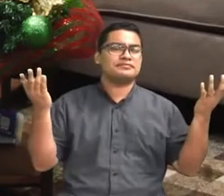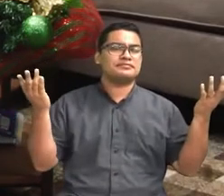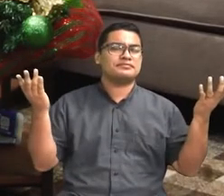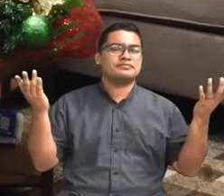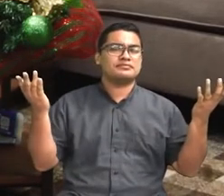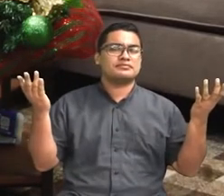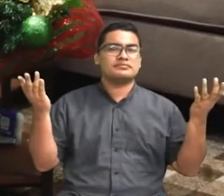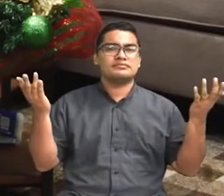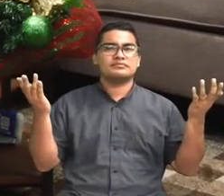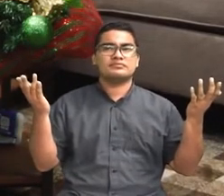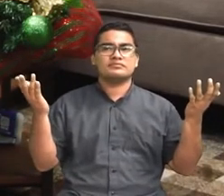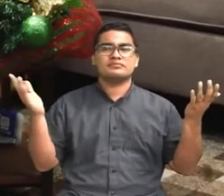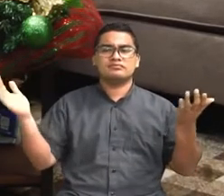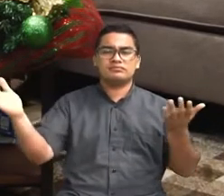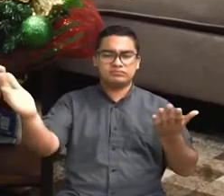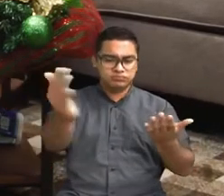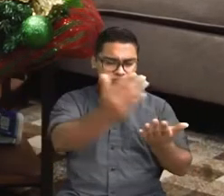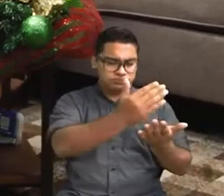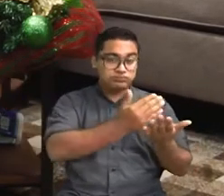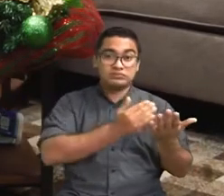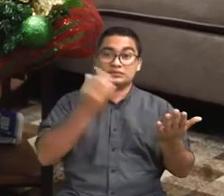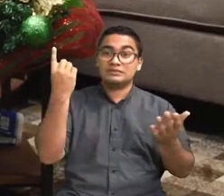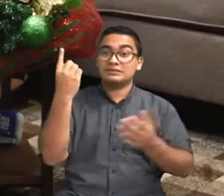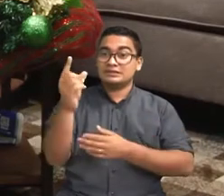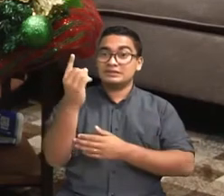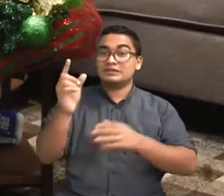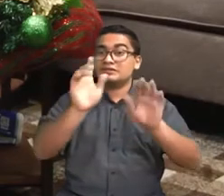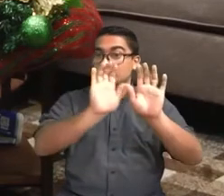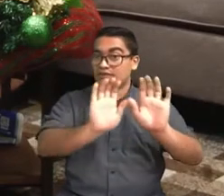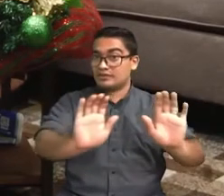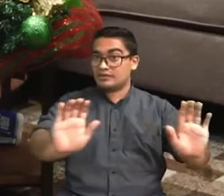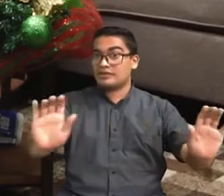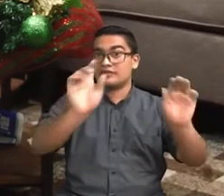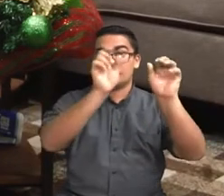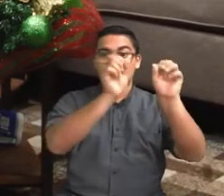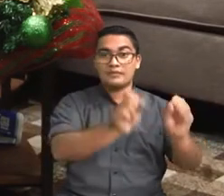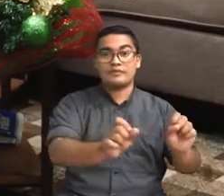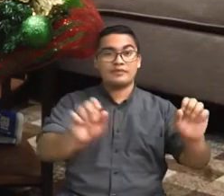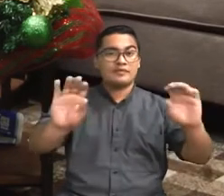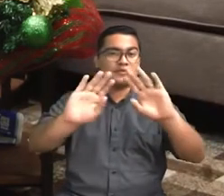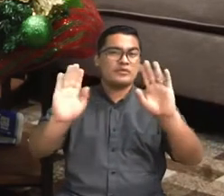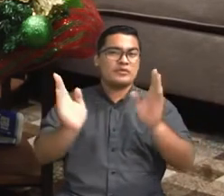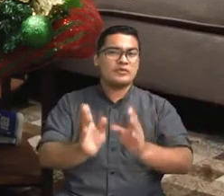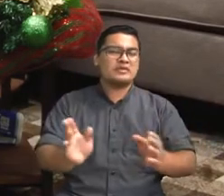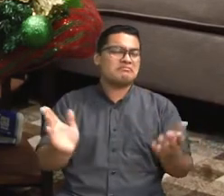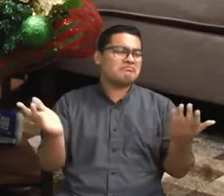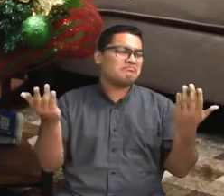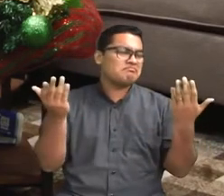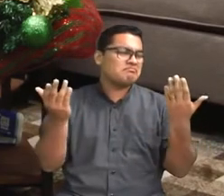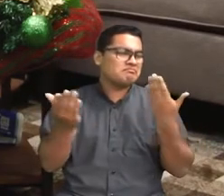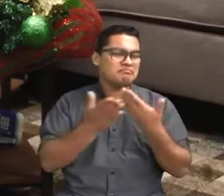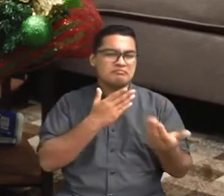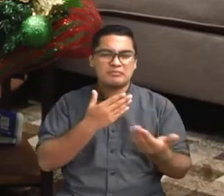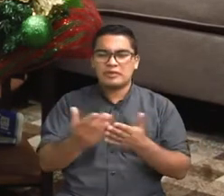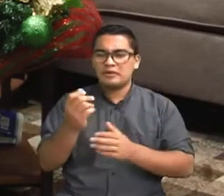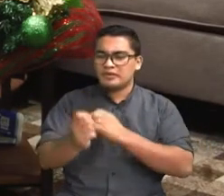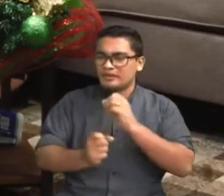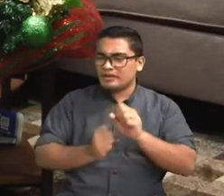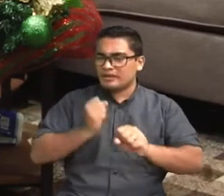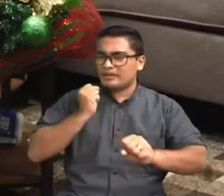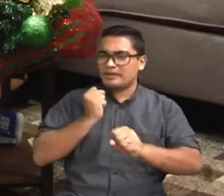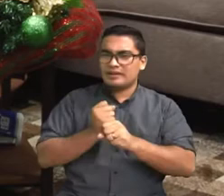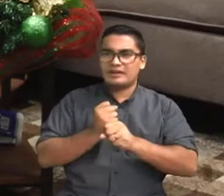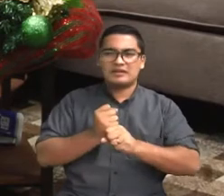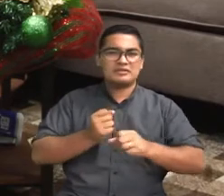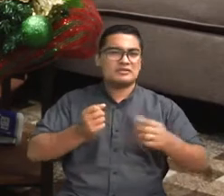recoge los derechos de todos, los niños y de todas las niñas, independientemente de la edad, independientemente